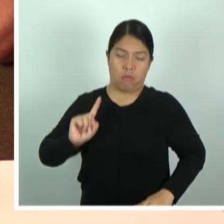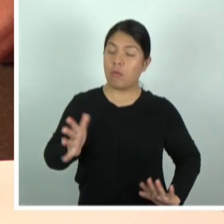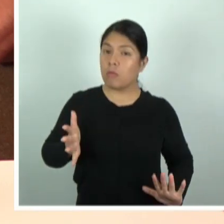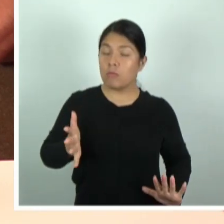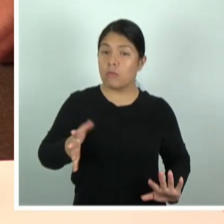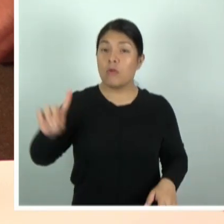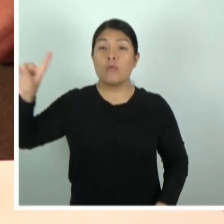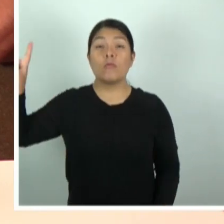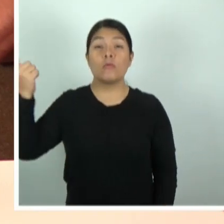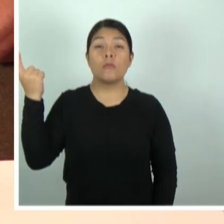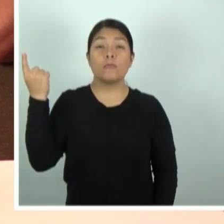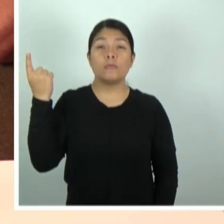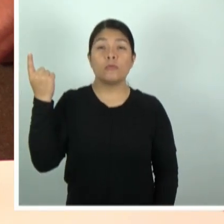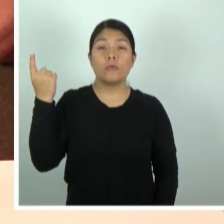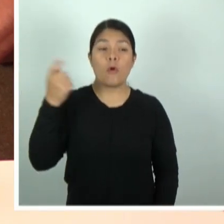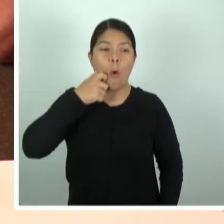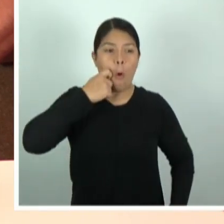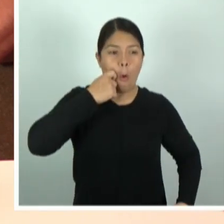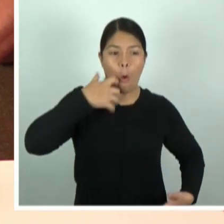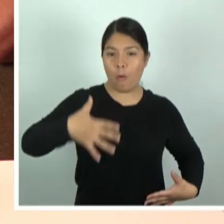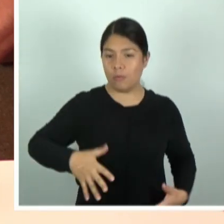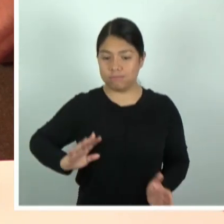Dios se hizo hombre,